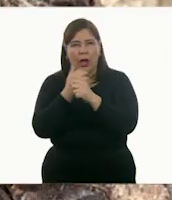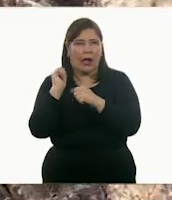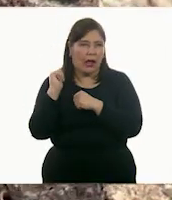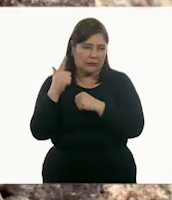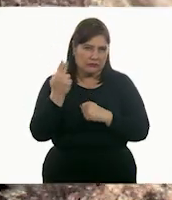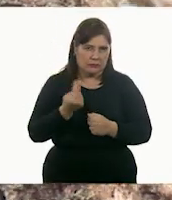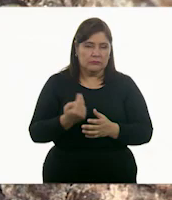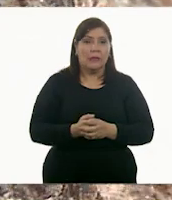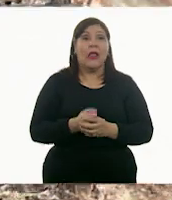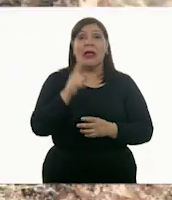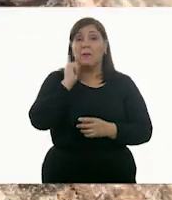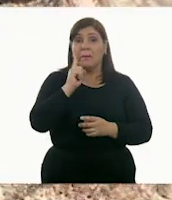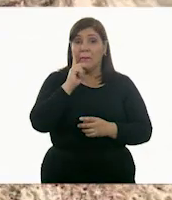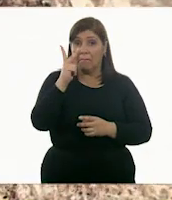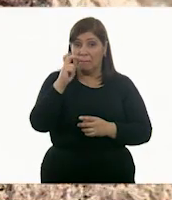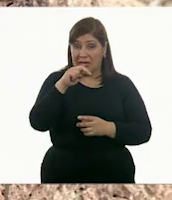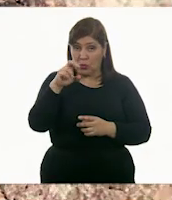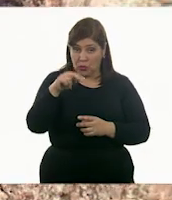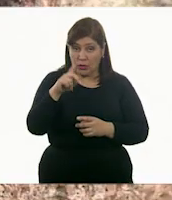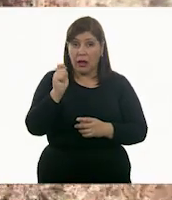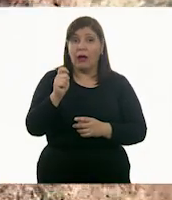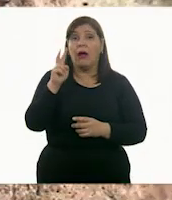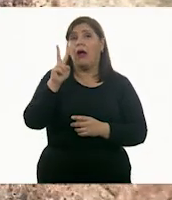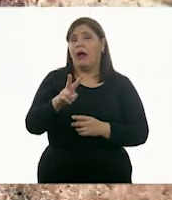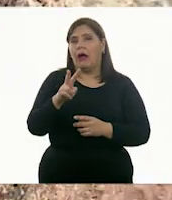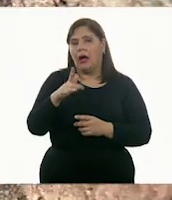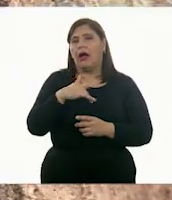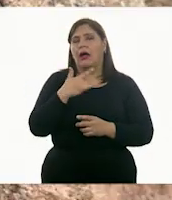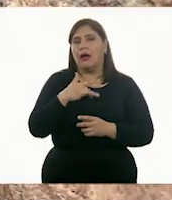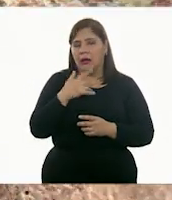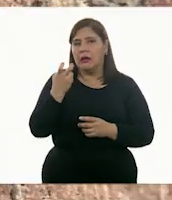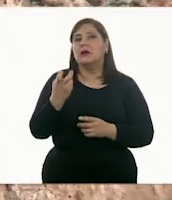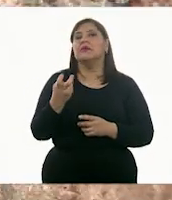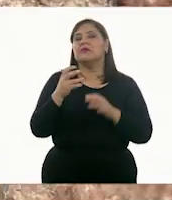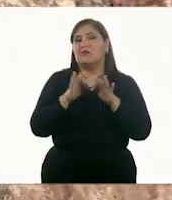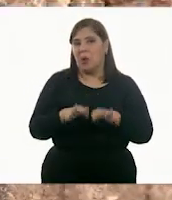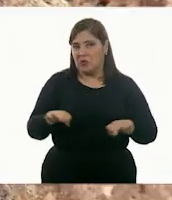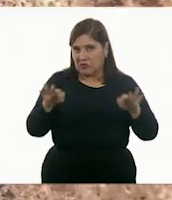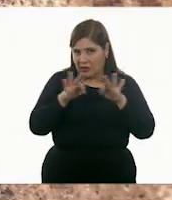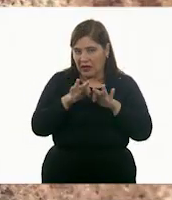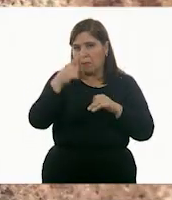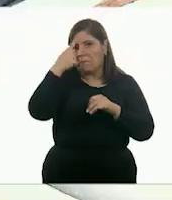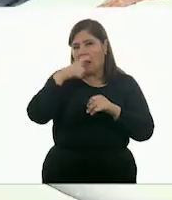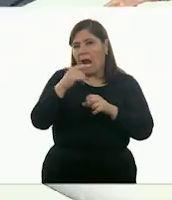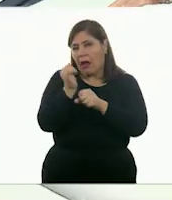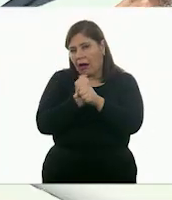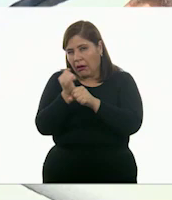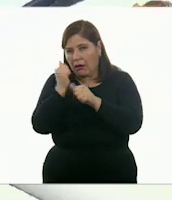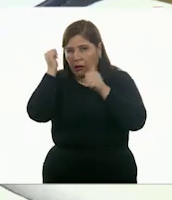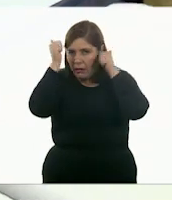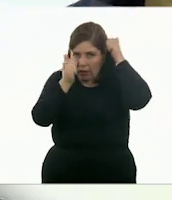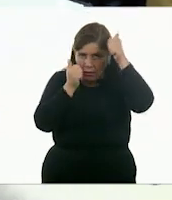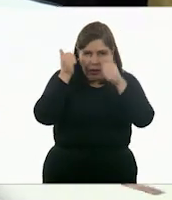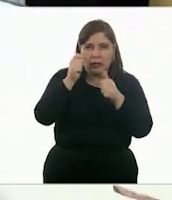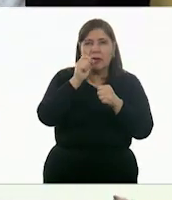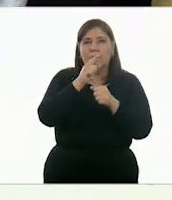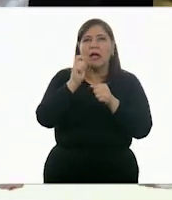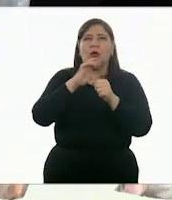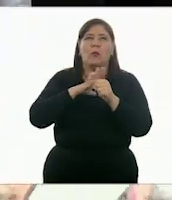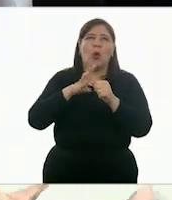La mujer del Peñón representa un hito trascendente para la antropología y arqueología